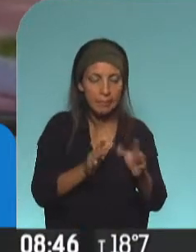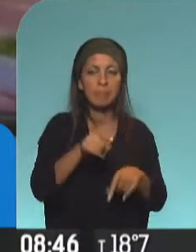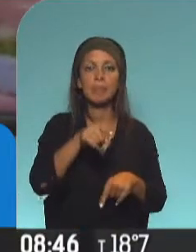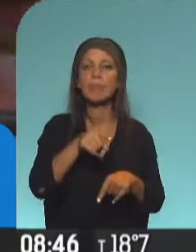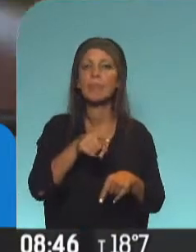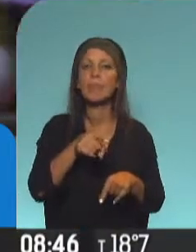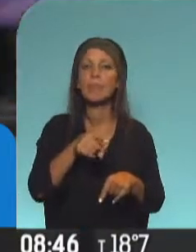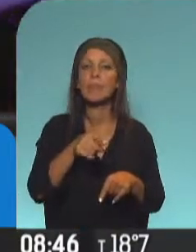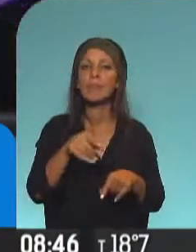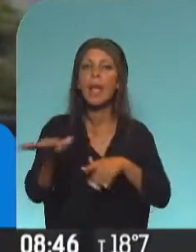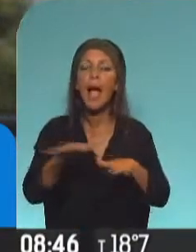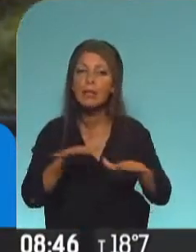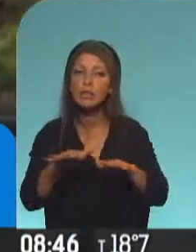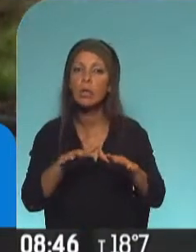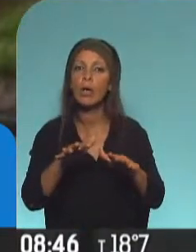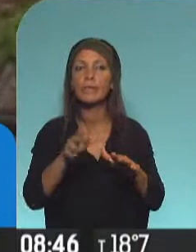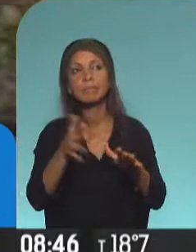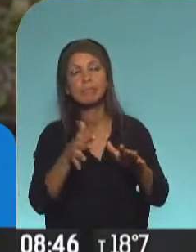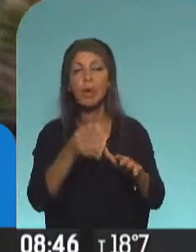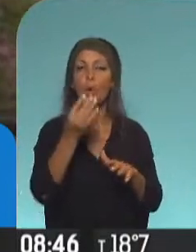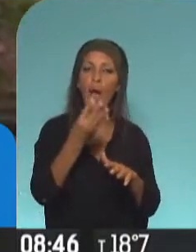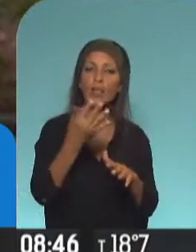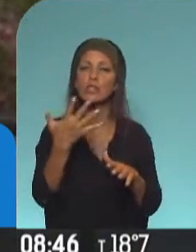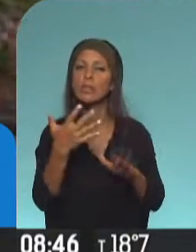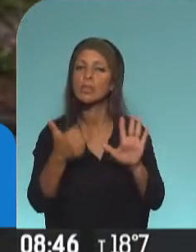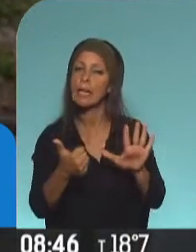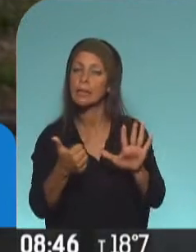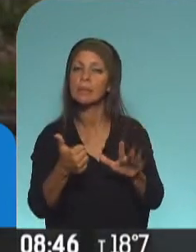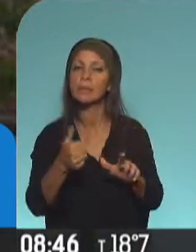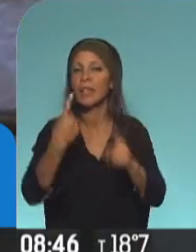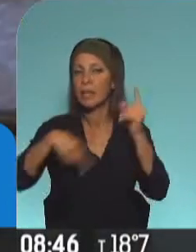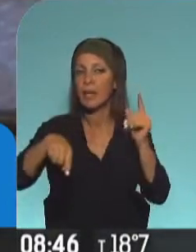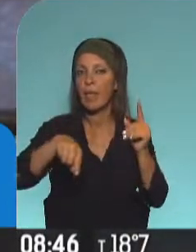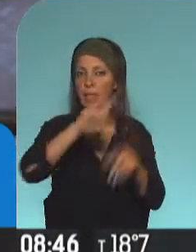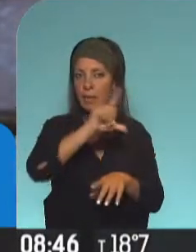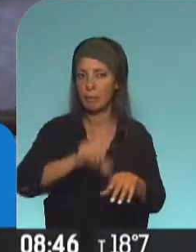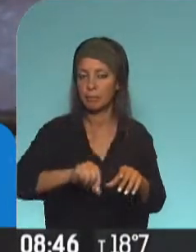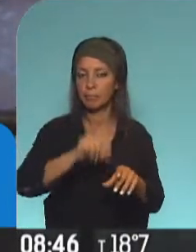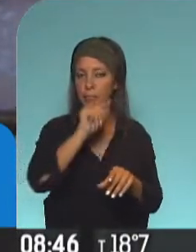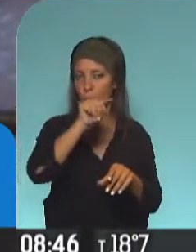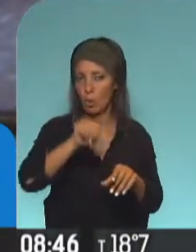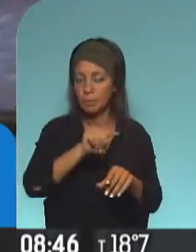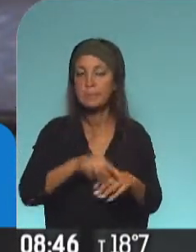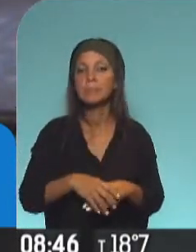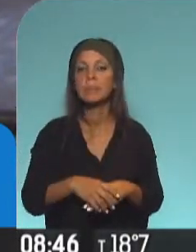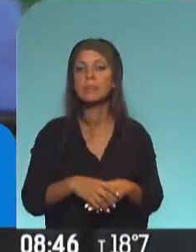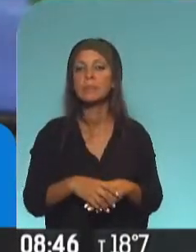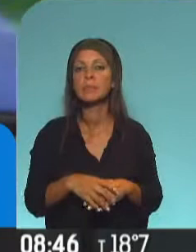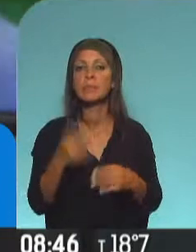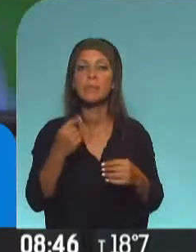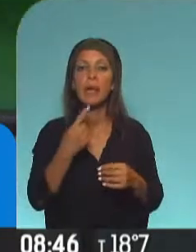muchas acciones, por lo menos 4, 5, 6, en distintos lugares del país que lo que vienen a pedir es